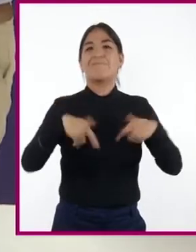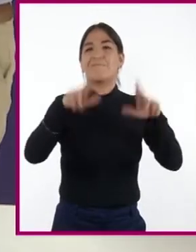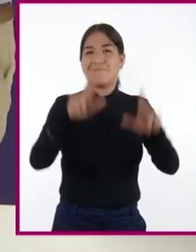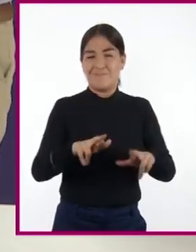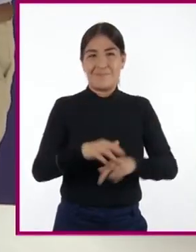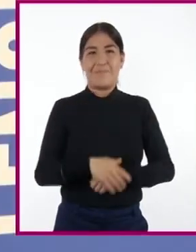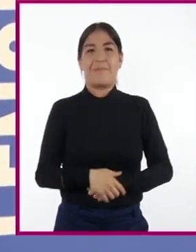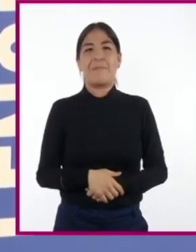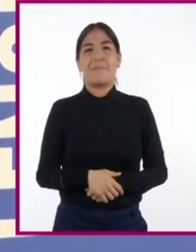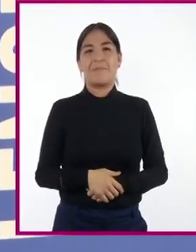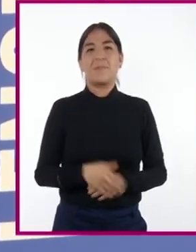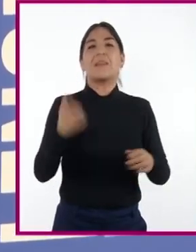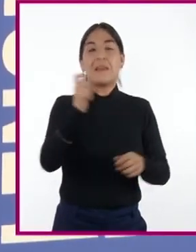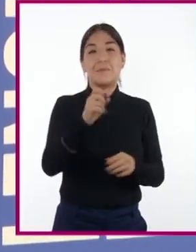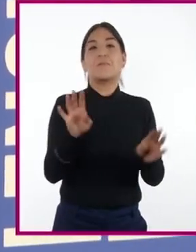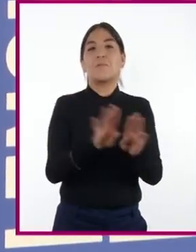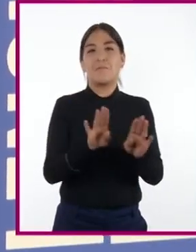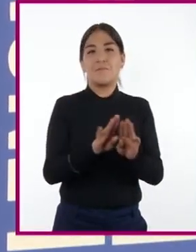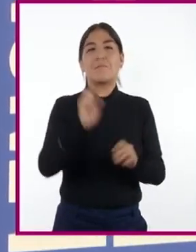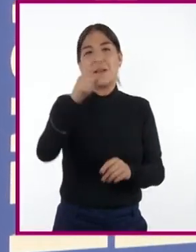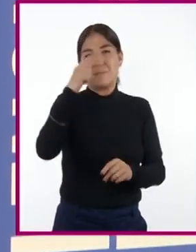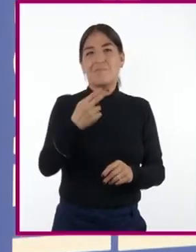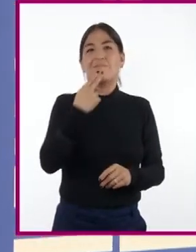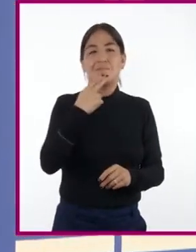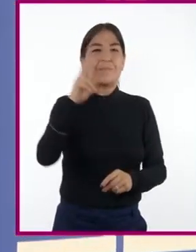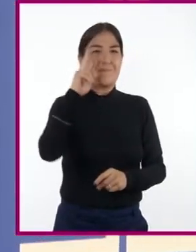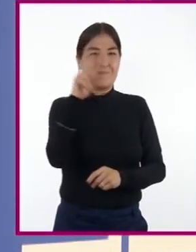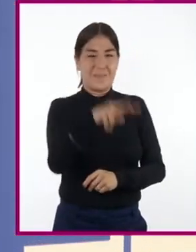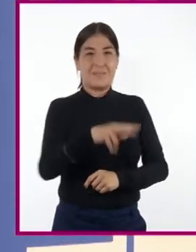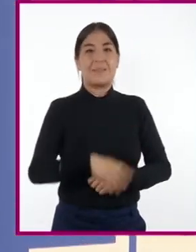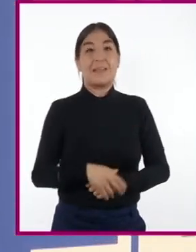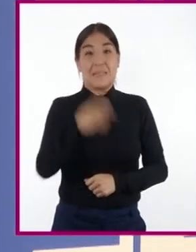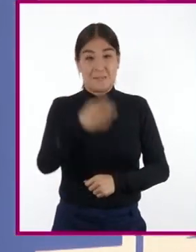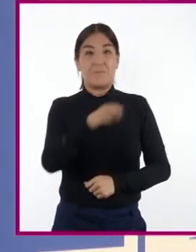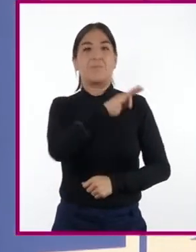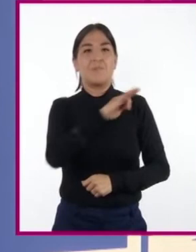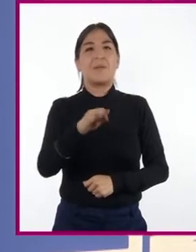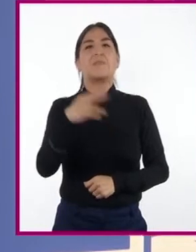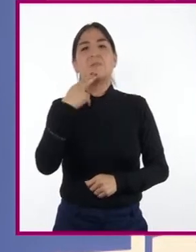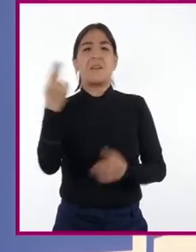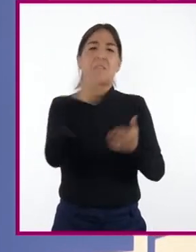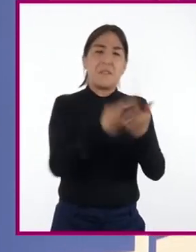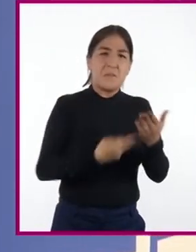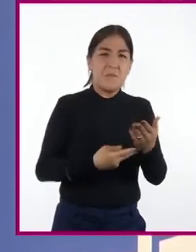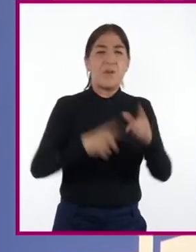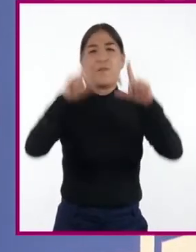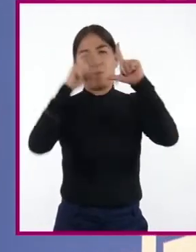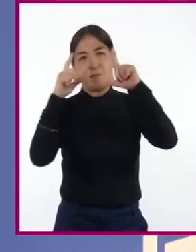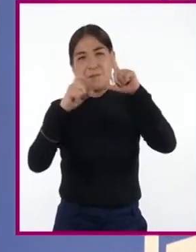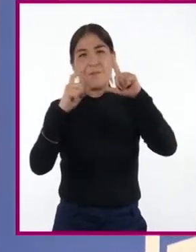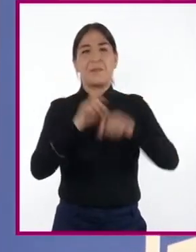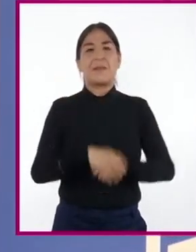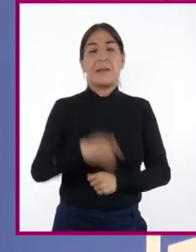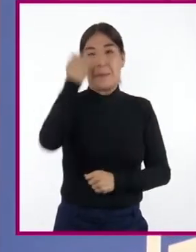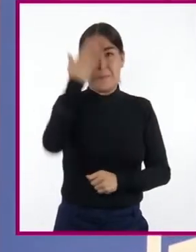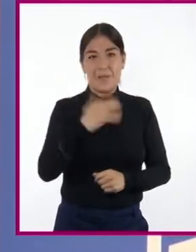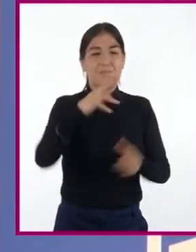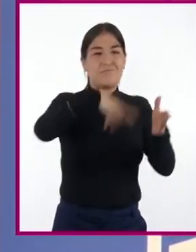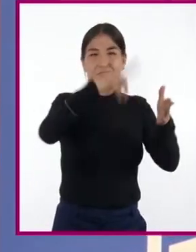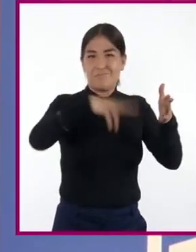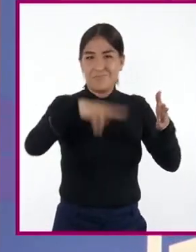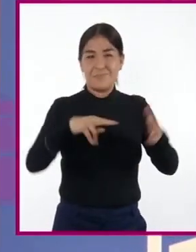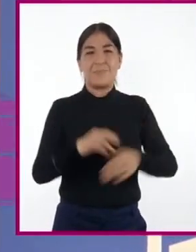y es considerado un recurso visual. Estos pueden ser dibujos, fotografías, imágenes de